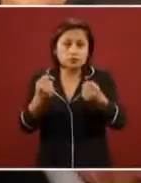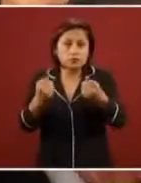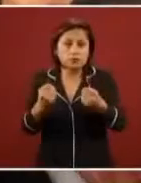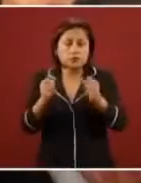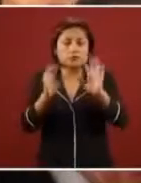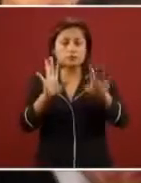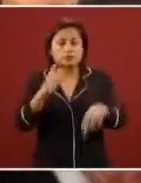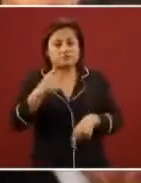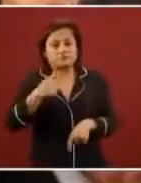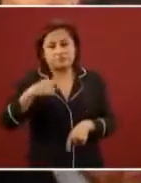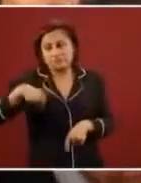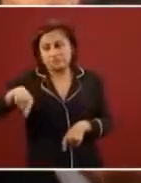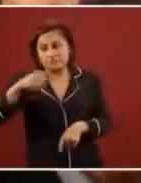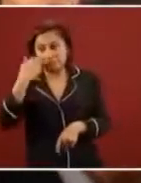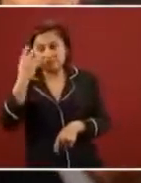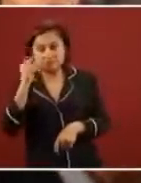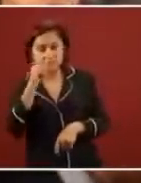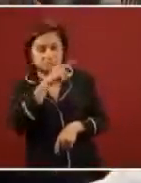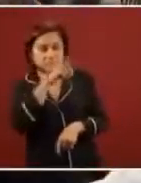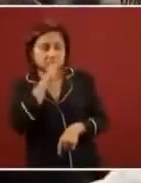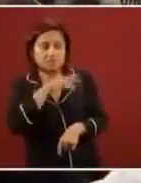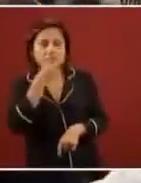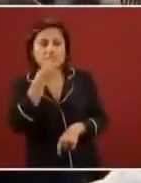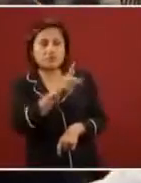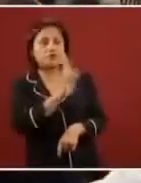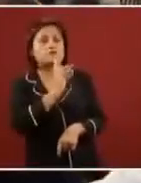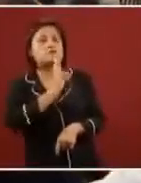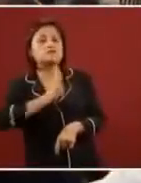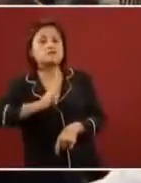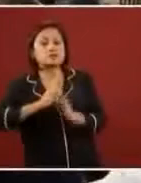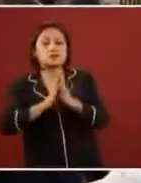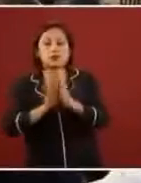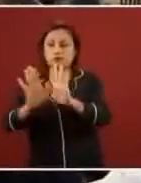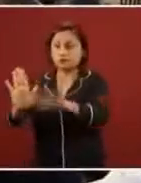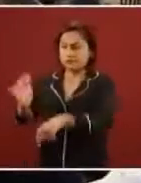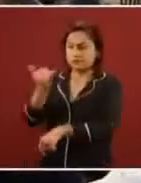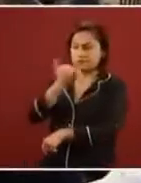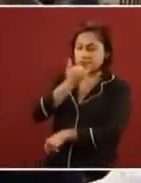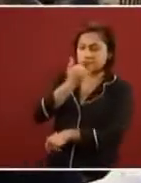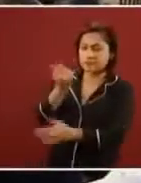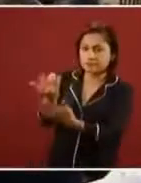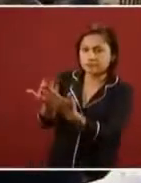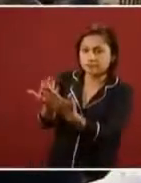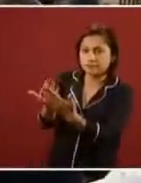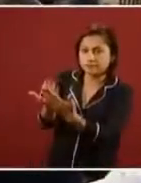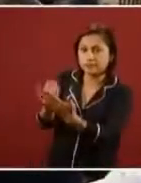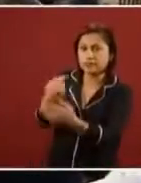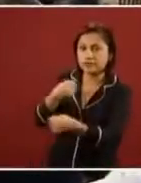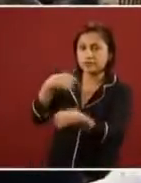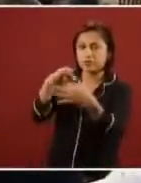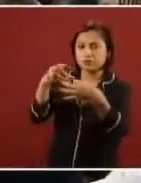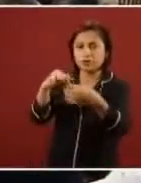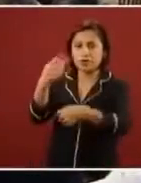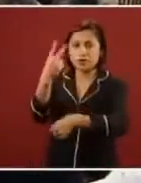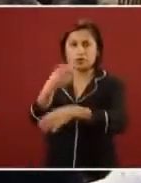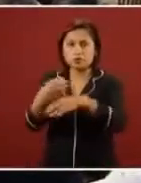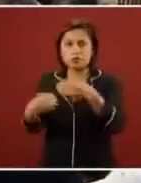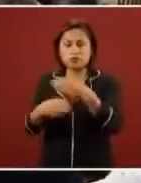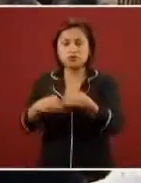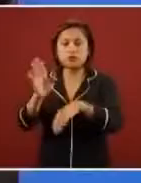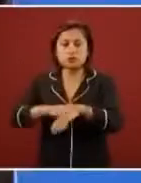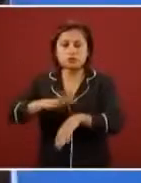Eso, va a haber resultados, okay. Por eso. Gracias. Pero espérate, te voy a aclarar todavía dos cosas más de las que tenemos